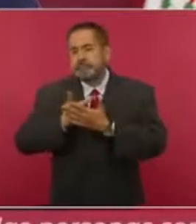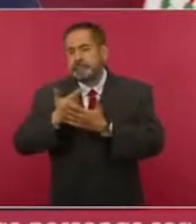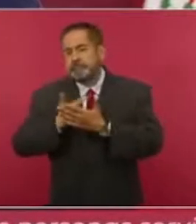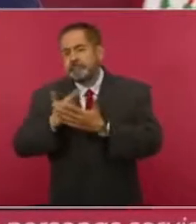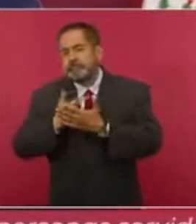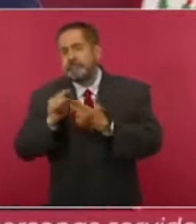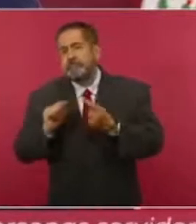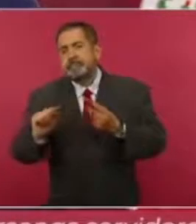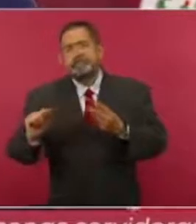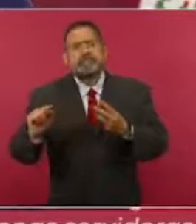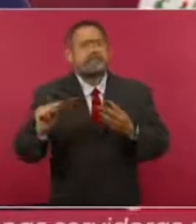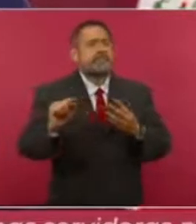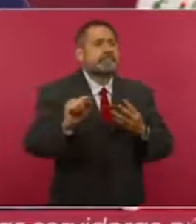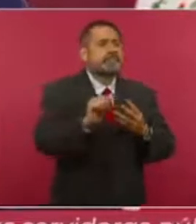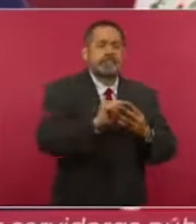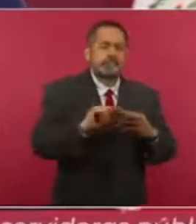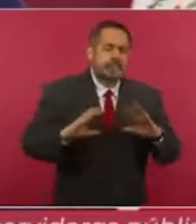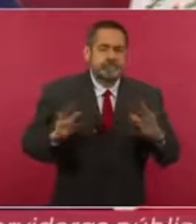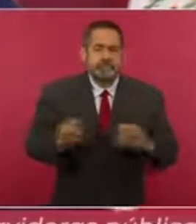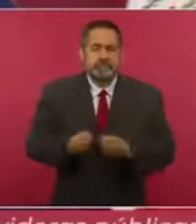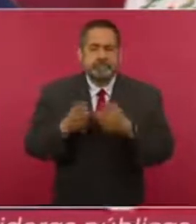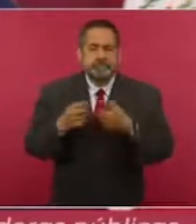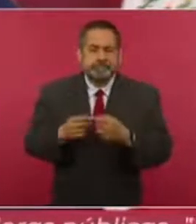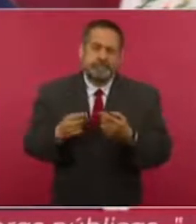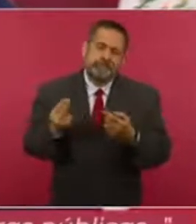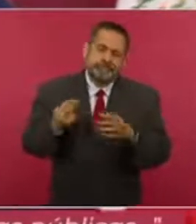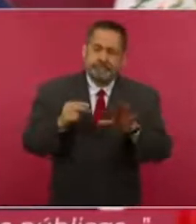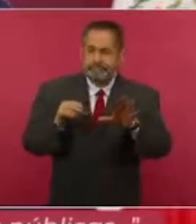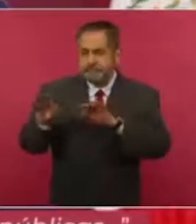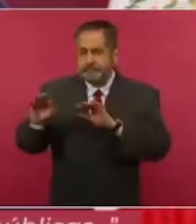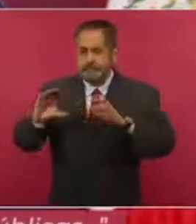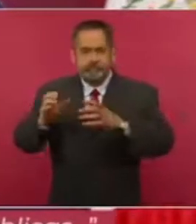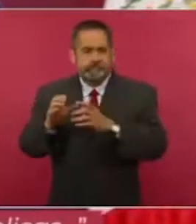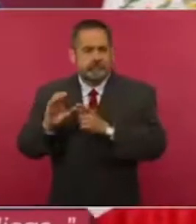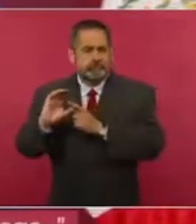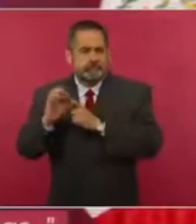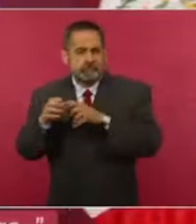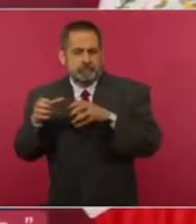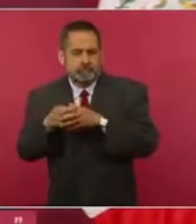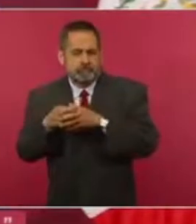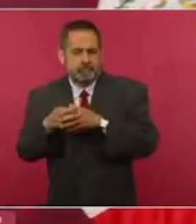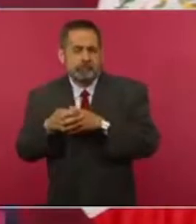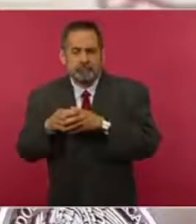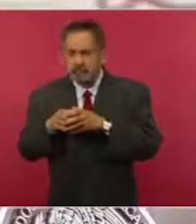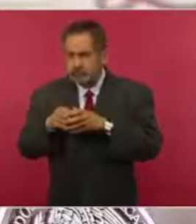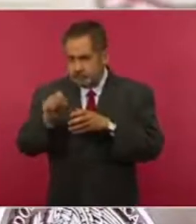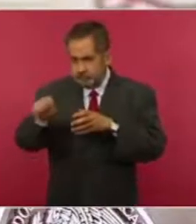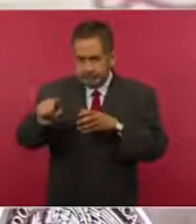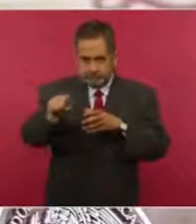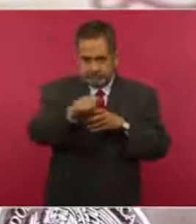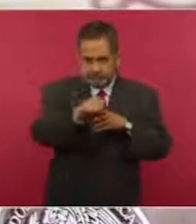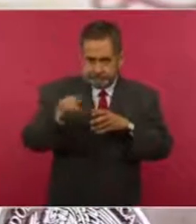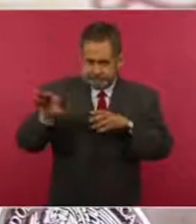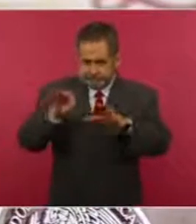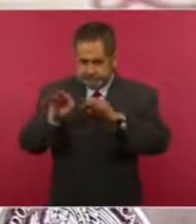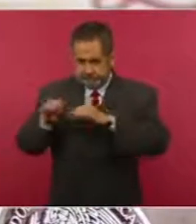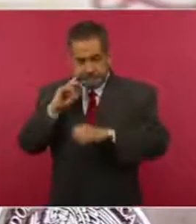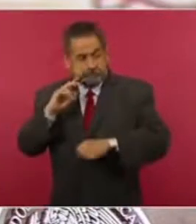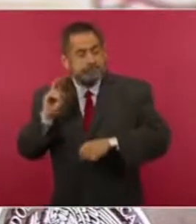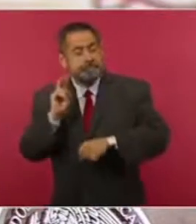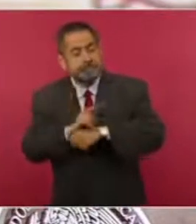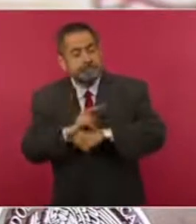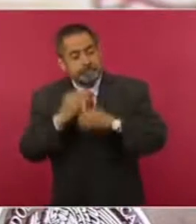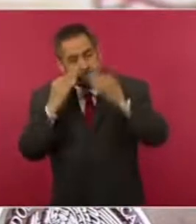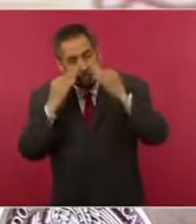¿sí? Hay que crear un comité de ustedes mismos para que ustedes mismos sean